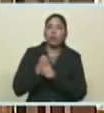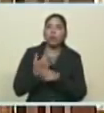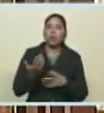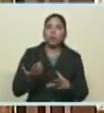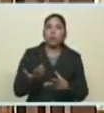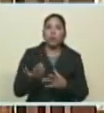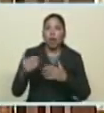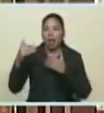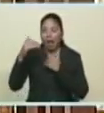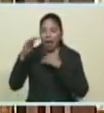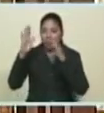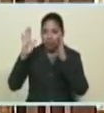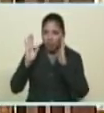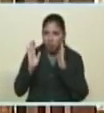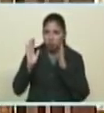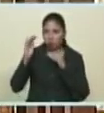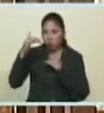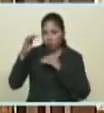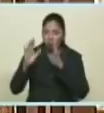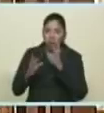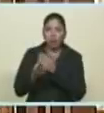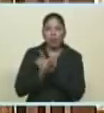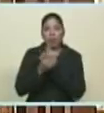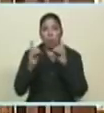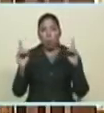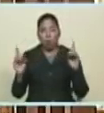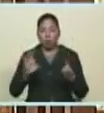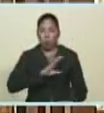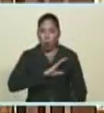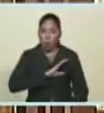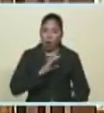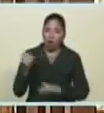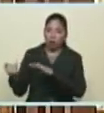la atención al desarrollo de la democracia, de la institucionalidad